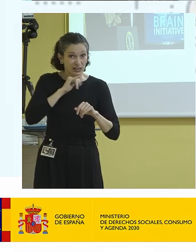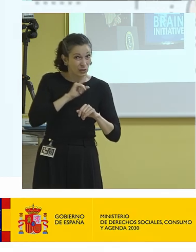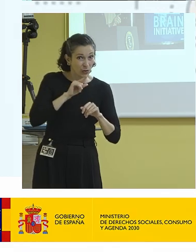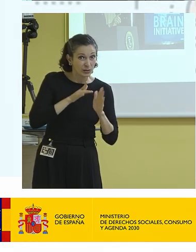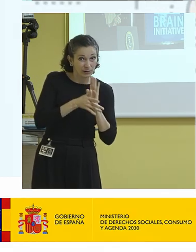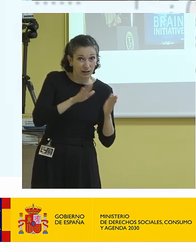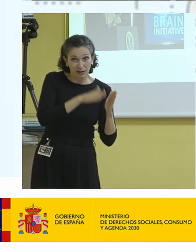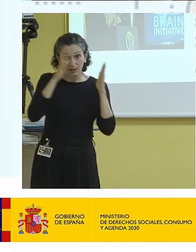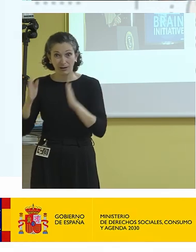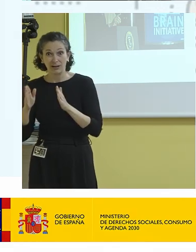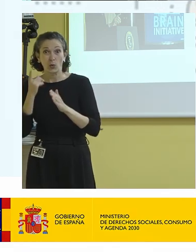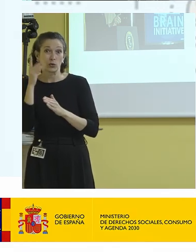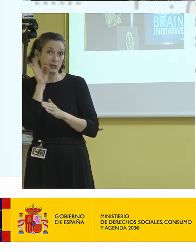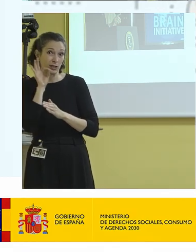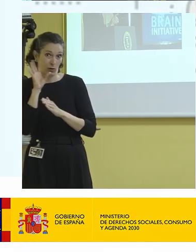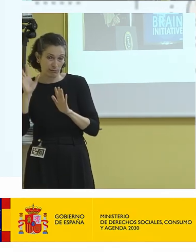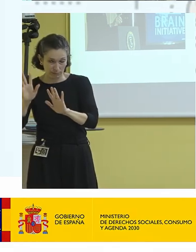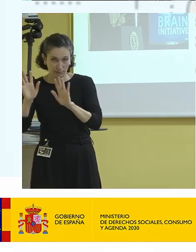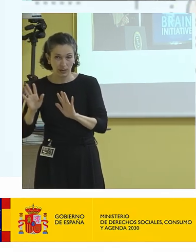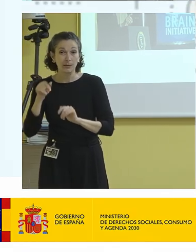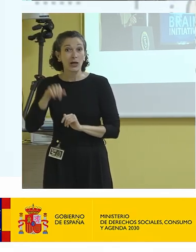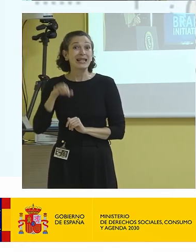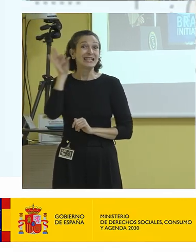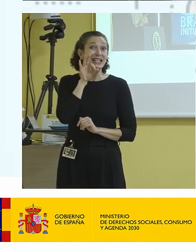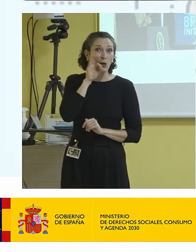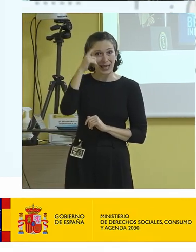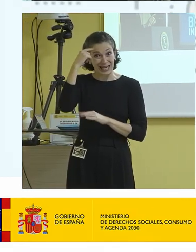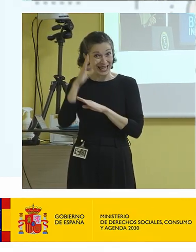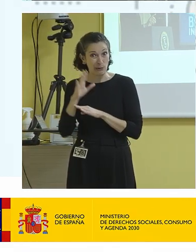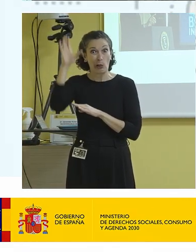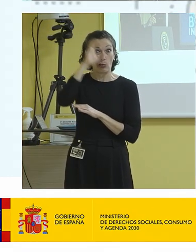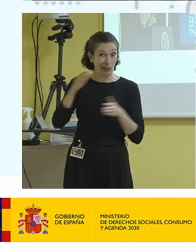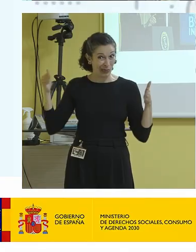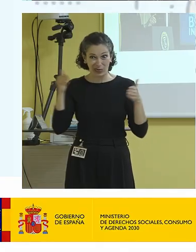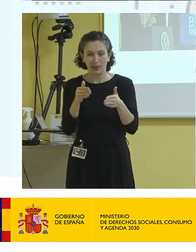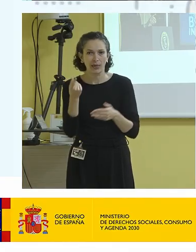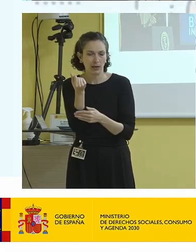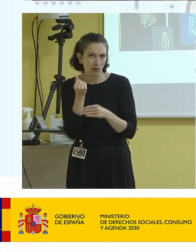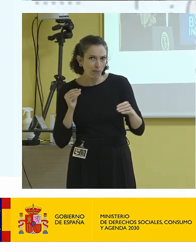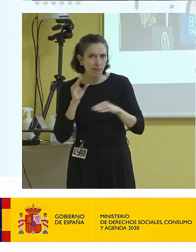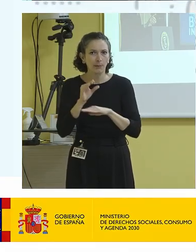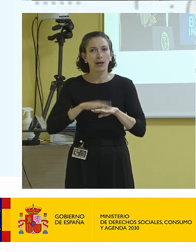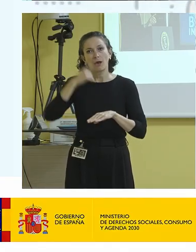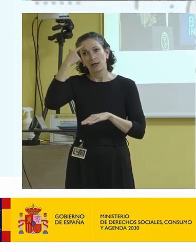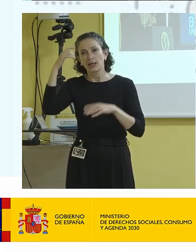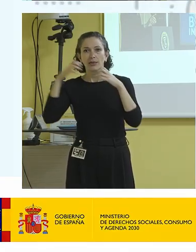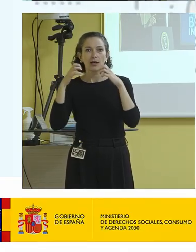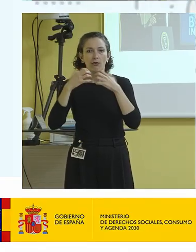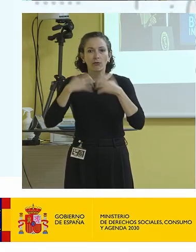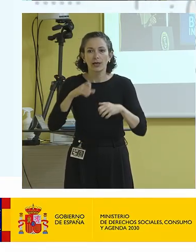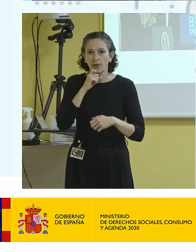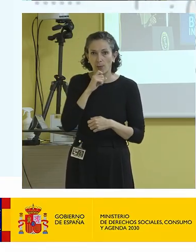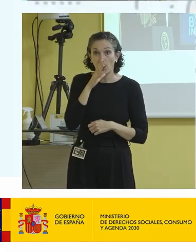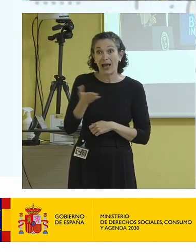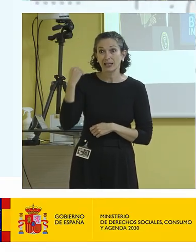claro, en el siglo de la neurociencia se ha puesto muchísimo dinero para intentar entender el funcionamiento del cerebro. Tenemos a Obama, en su momento